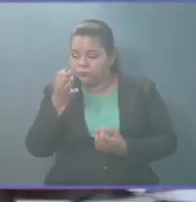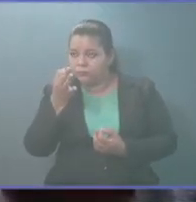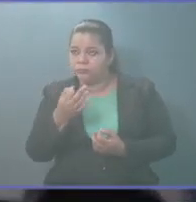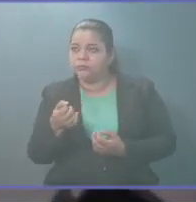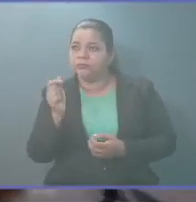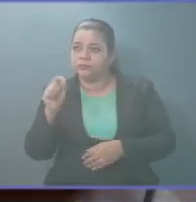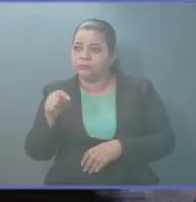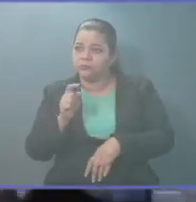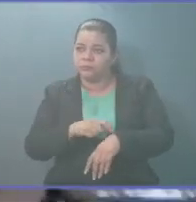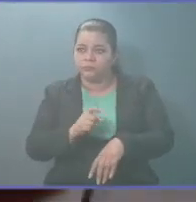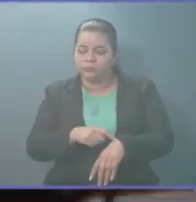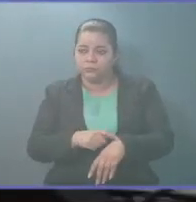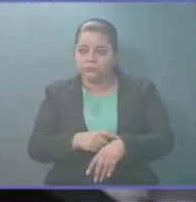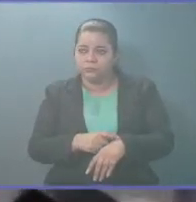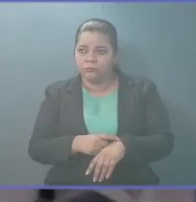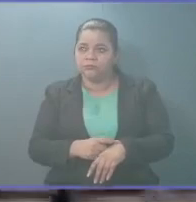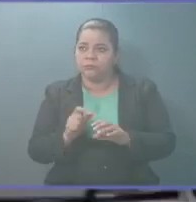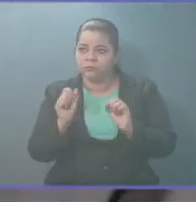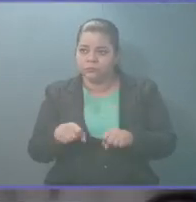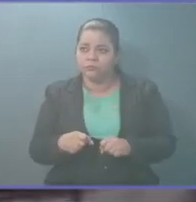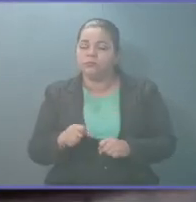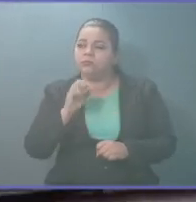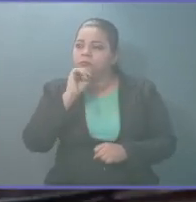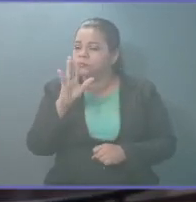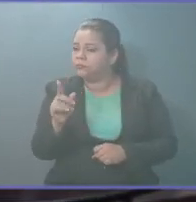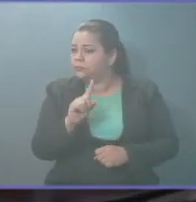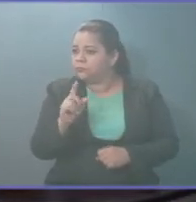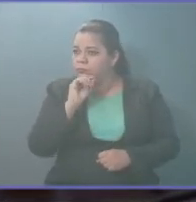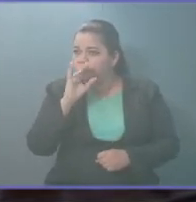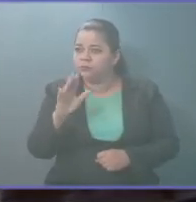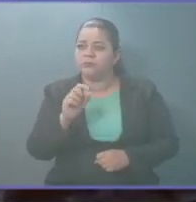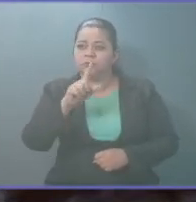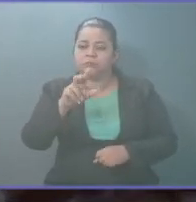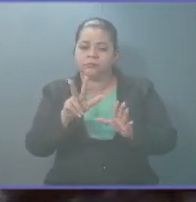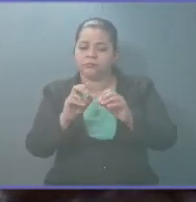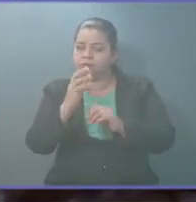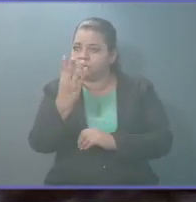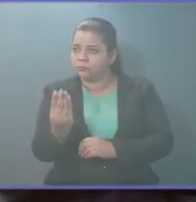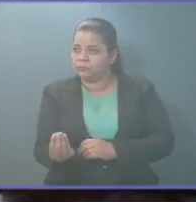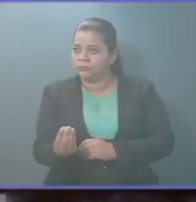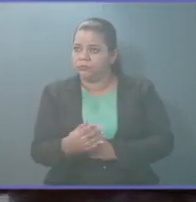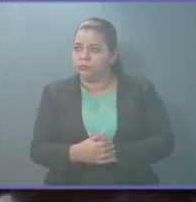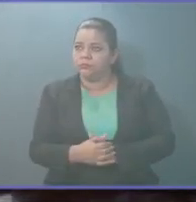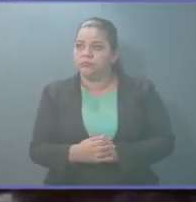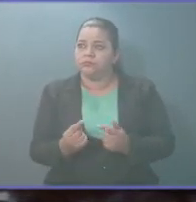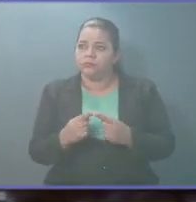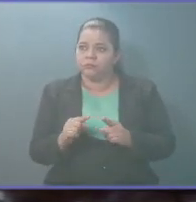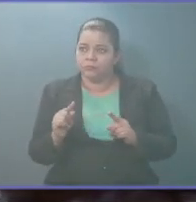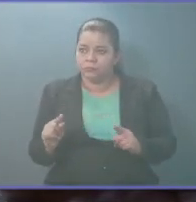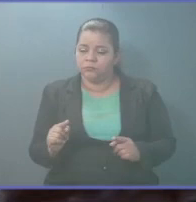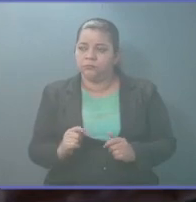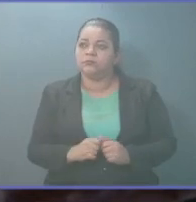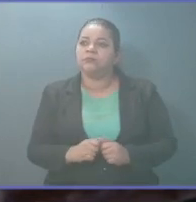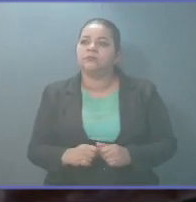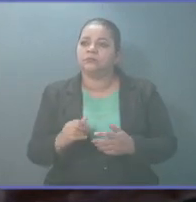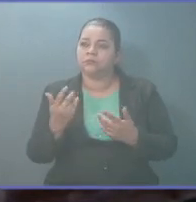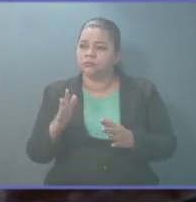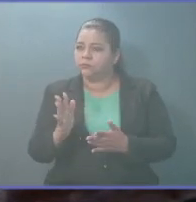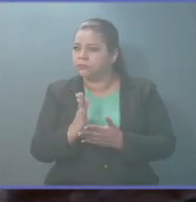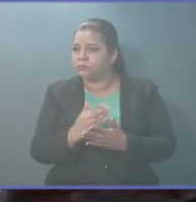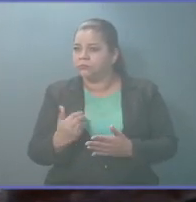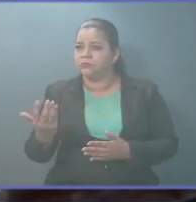quien cometa alguna de las siguientes infracciones leves. Letra A. Incumplir el plazo establecido en la presente ley para remitir la información al